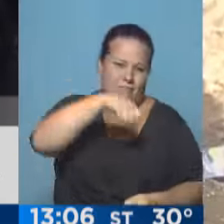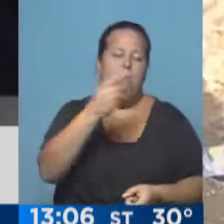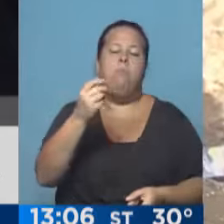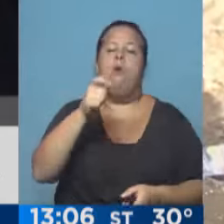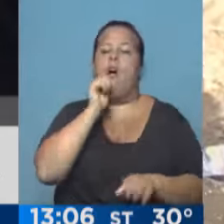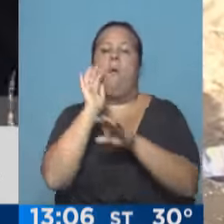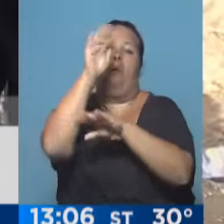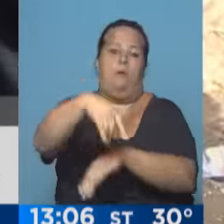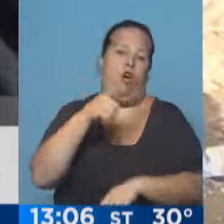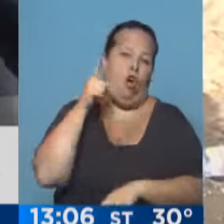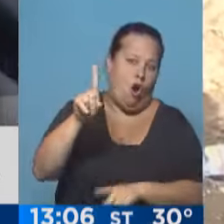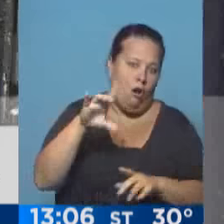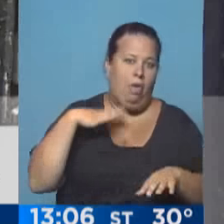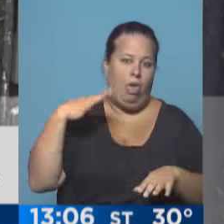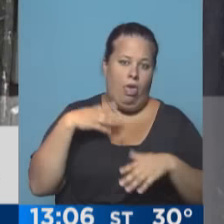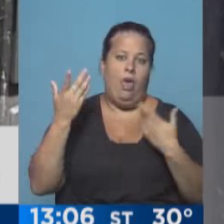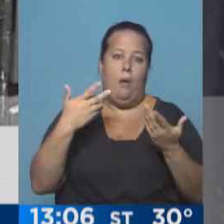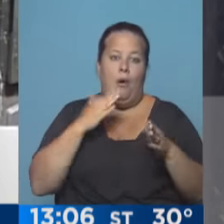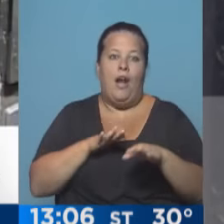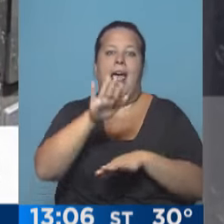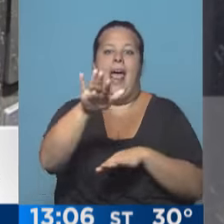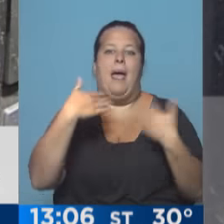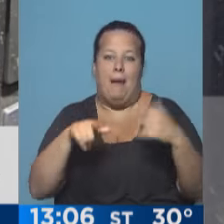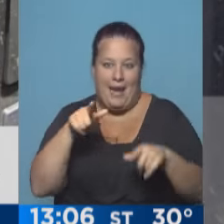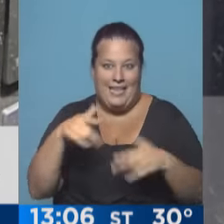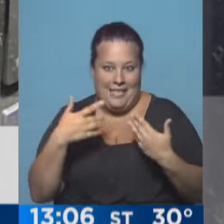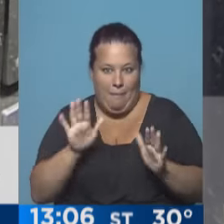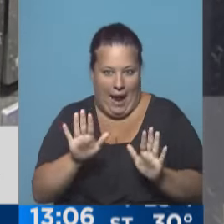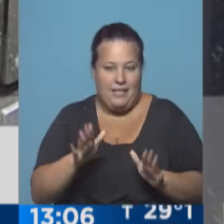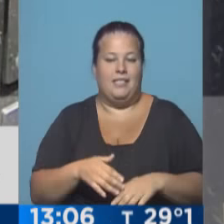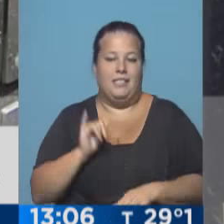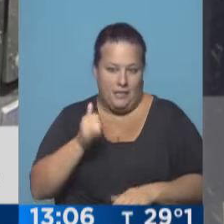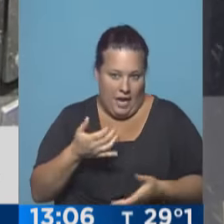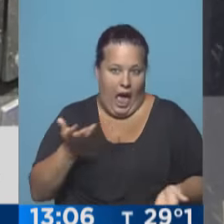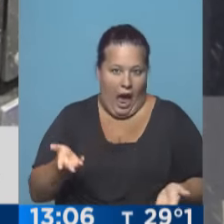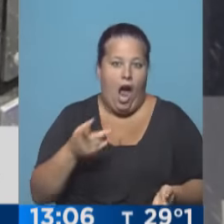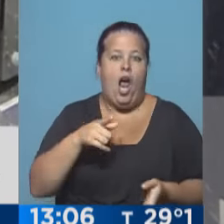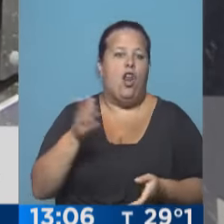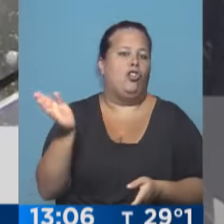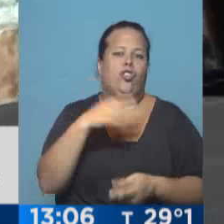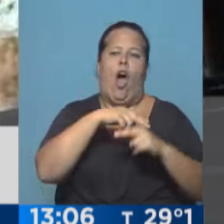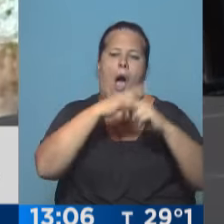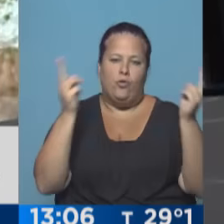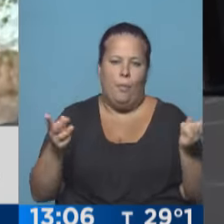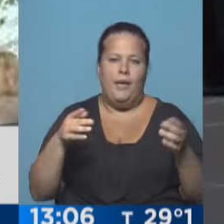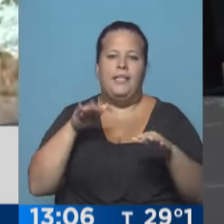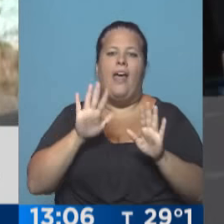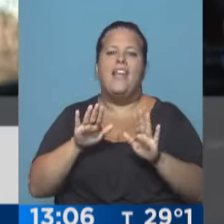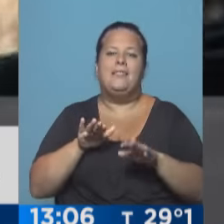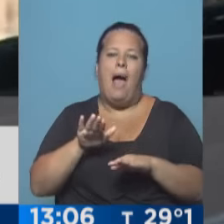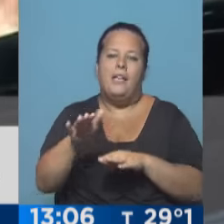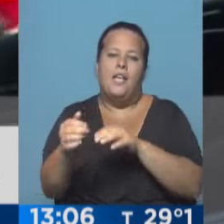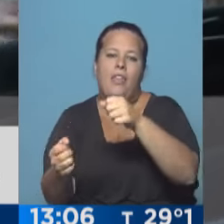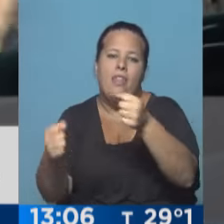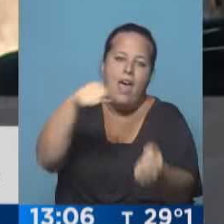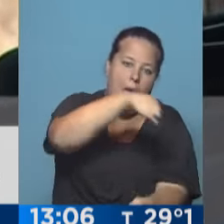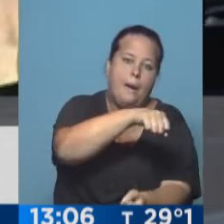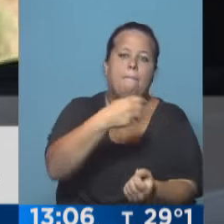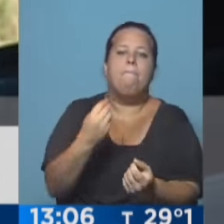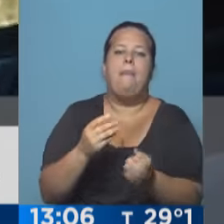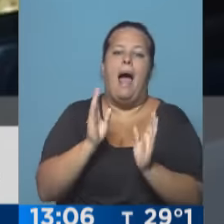caerse un precipicio. Bueno, para eso no está, volver. ¿No? La salida de, para eso está, de emergencia. Sí, para eso está, justamente, en todas las autopistas. Volcar a baja velocidad, pero bueno, detener